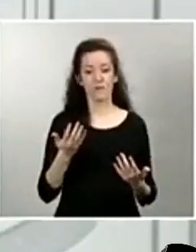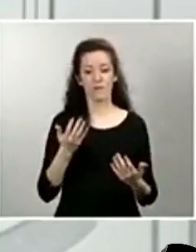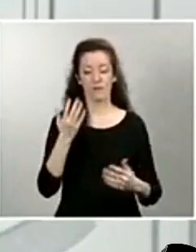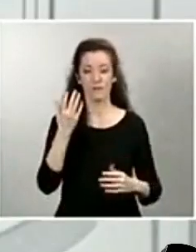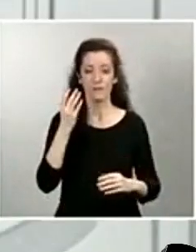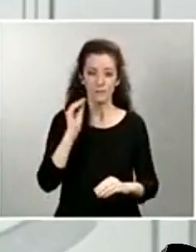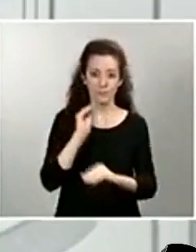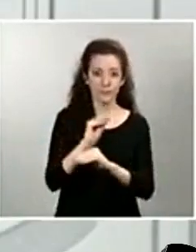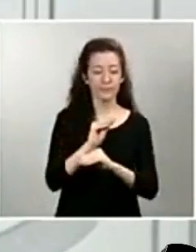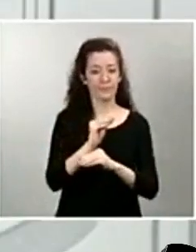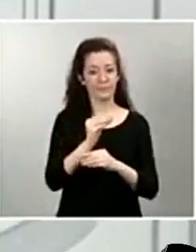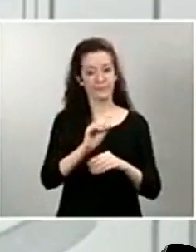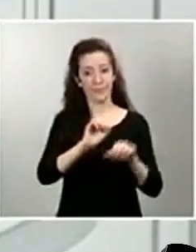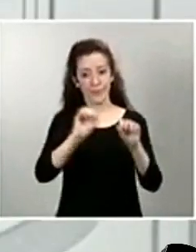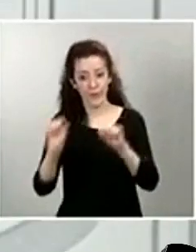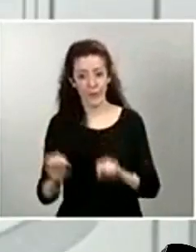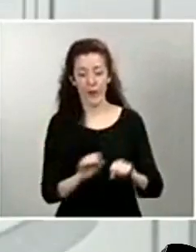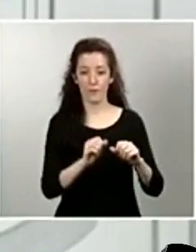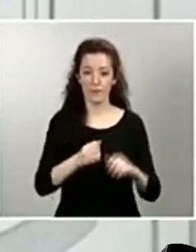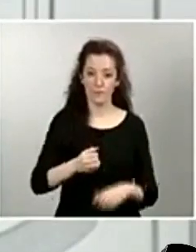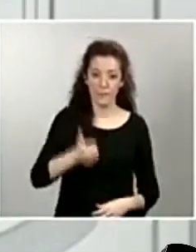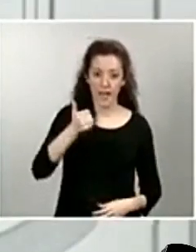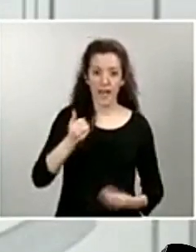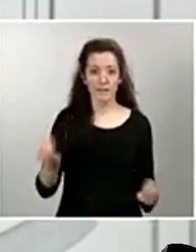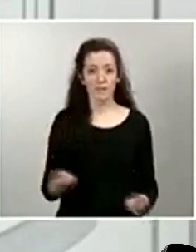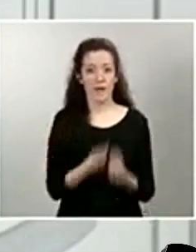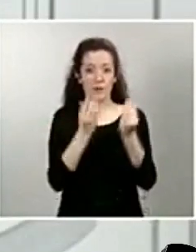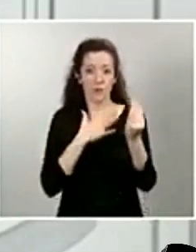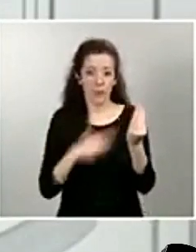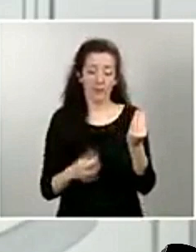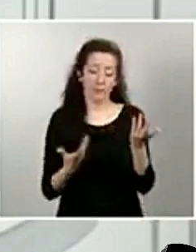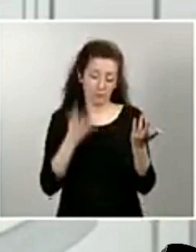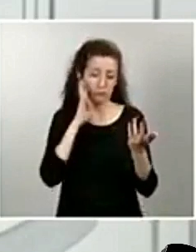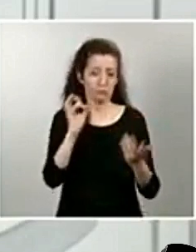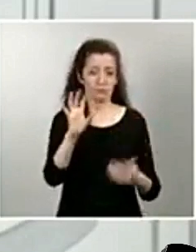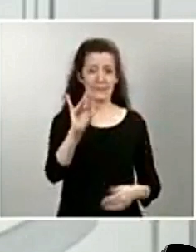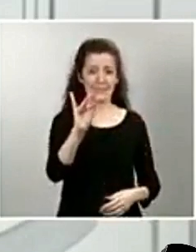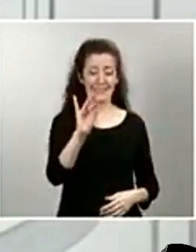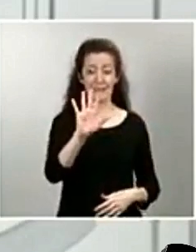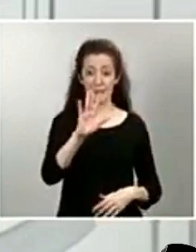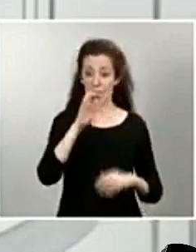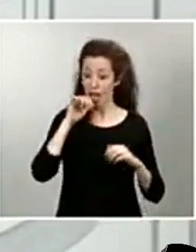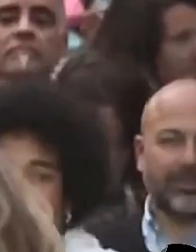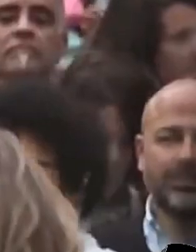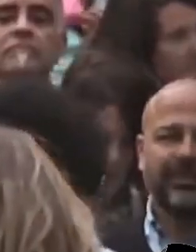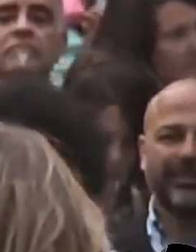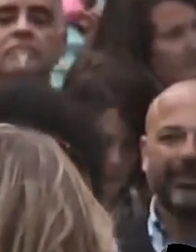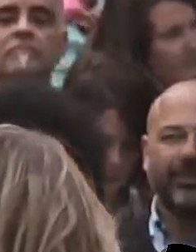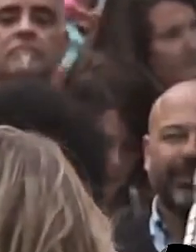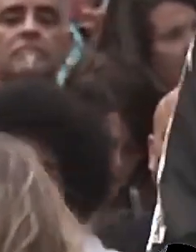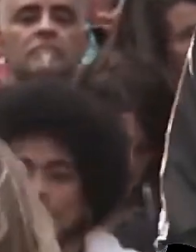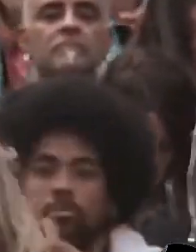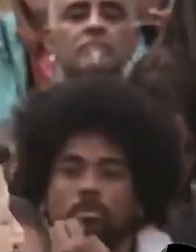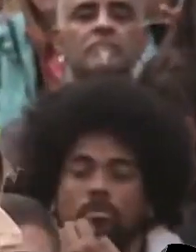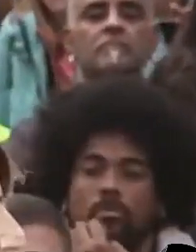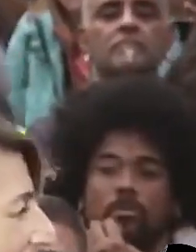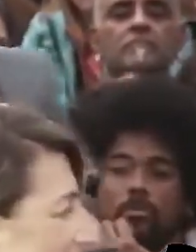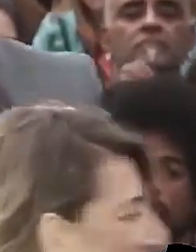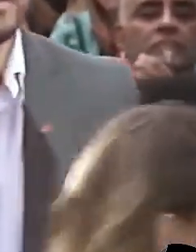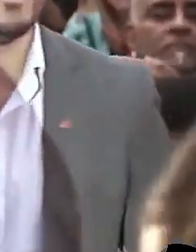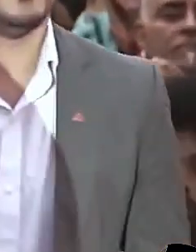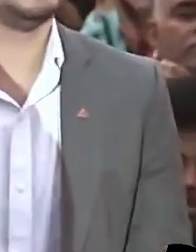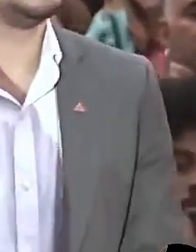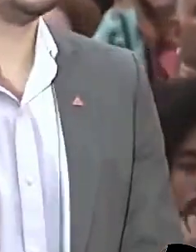Pero a día de hoy tenemos un escudo social que de un relieve creo que importante. Nos están robando el